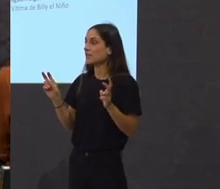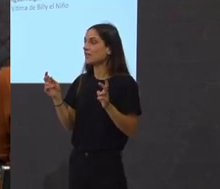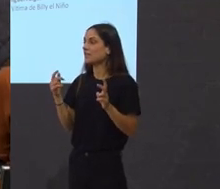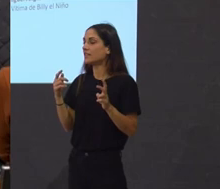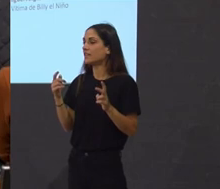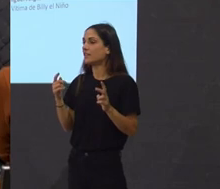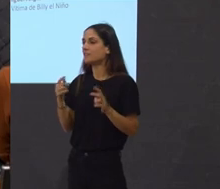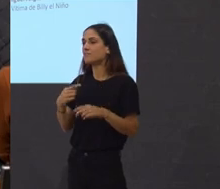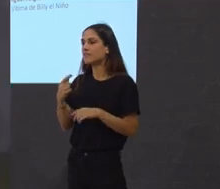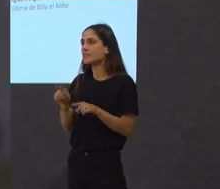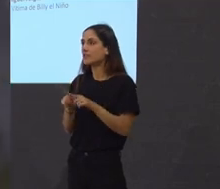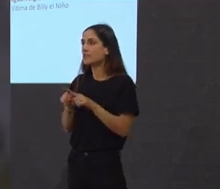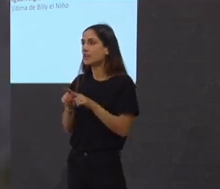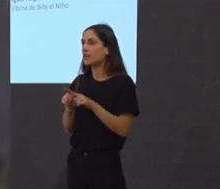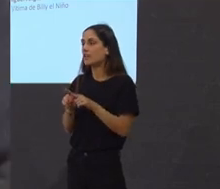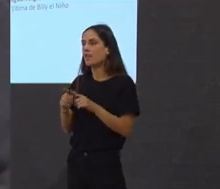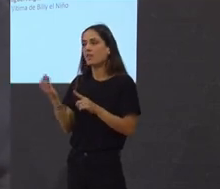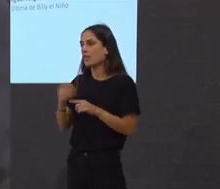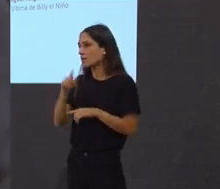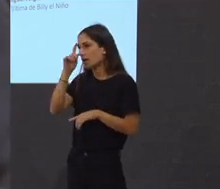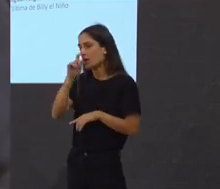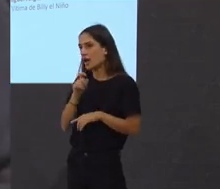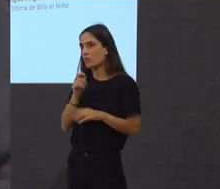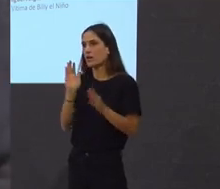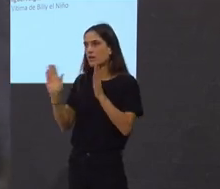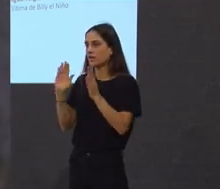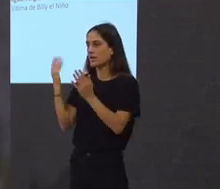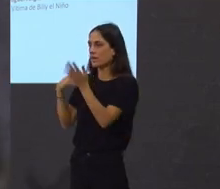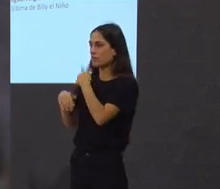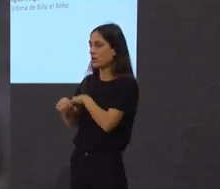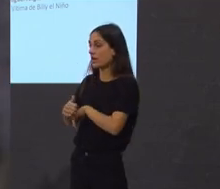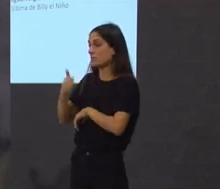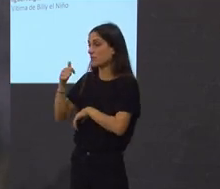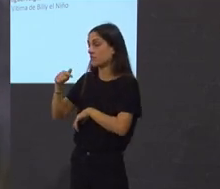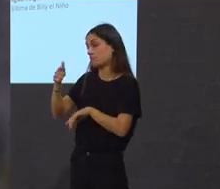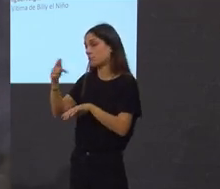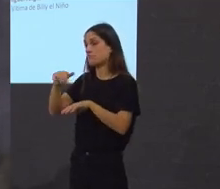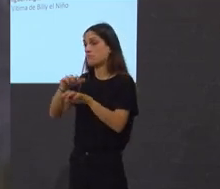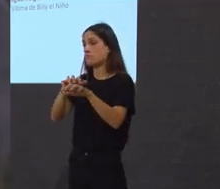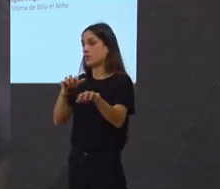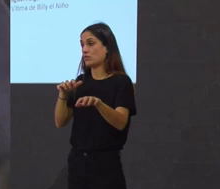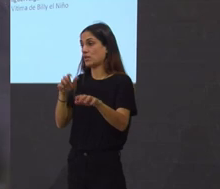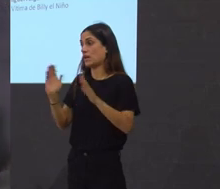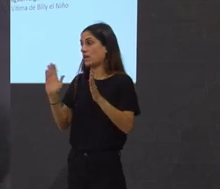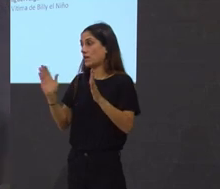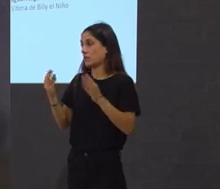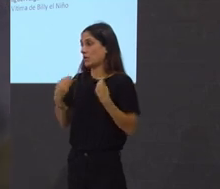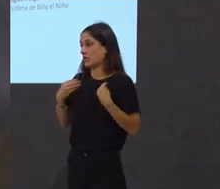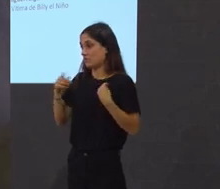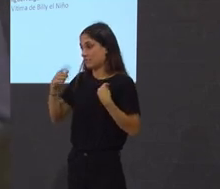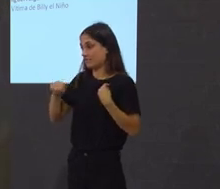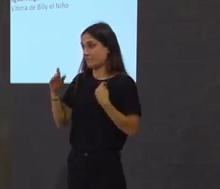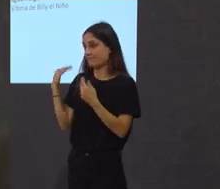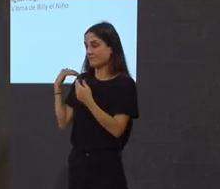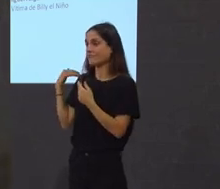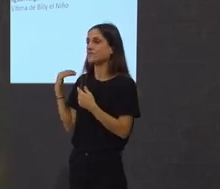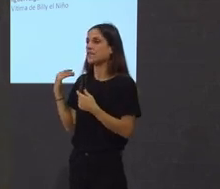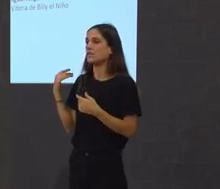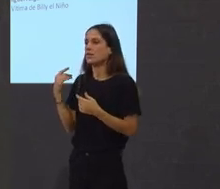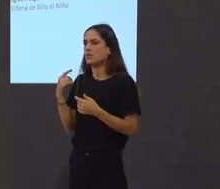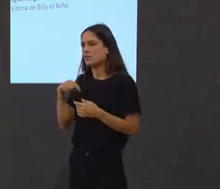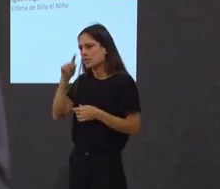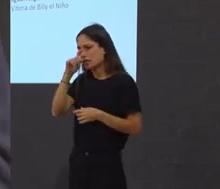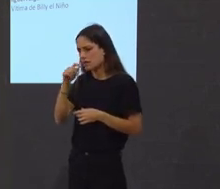hace recordar sobre todo las personas que vivimos esa época que cualquiera había podido pasar por ese calvario o sea por esa situación porque era una